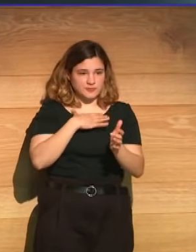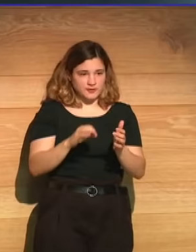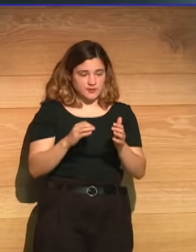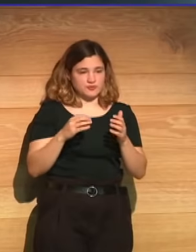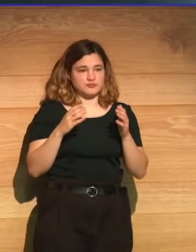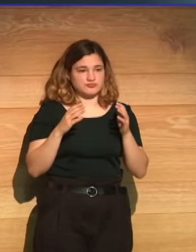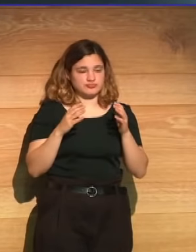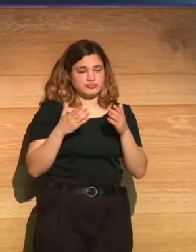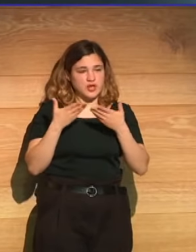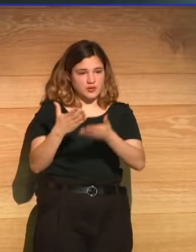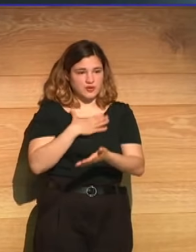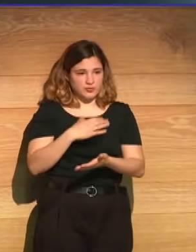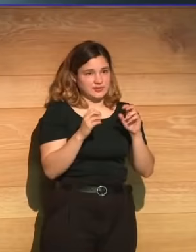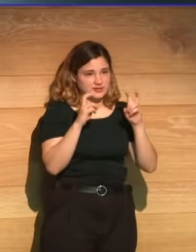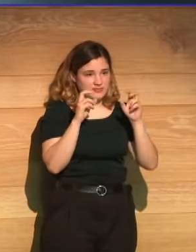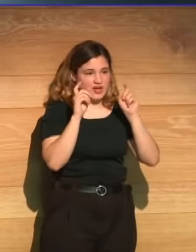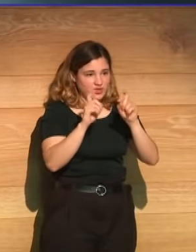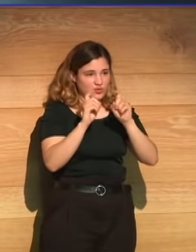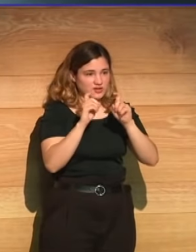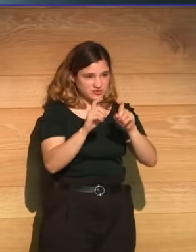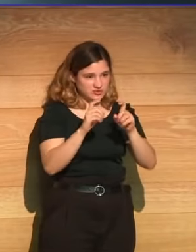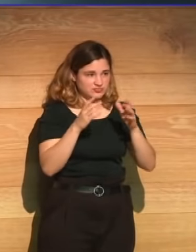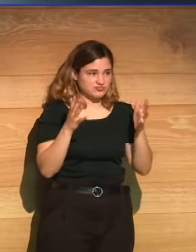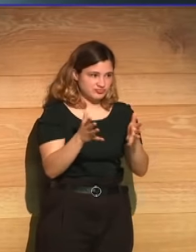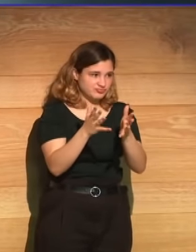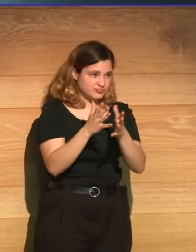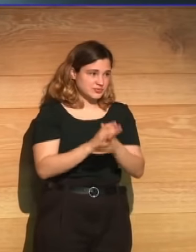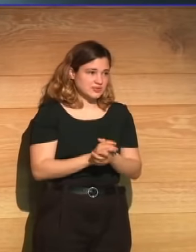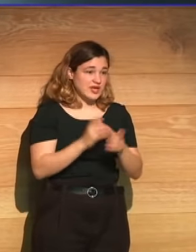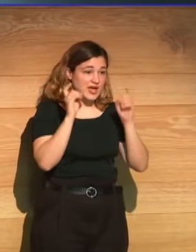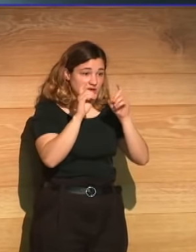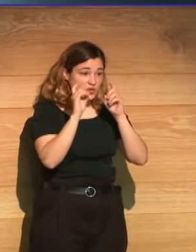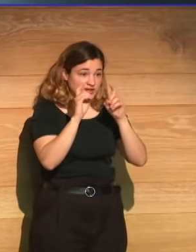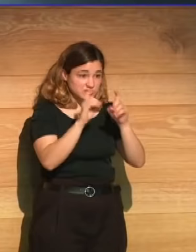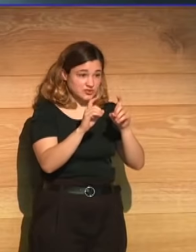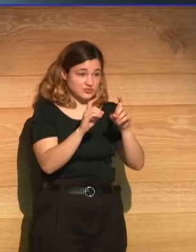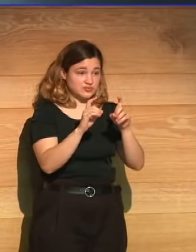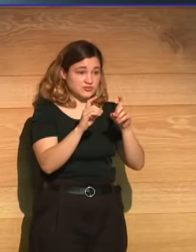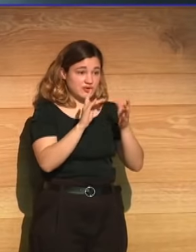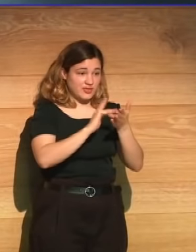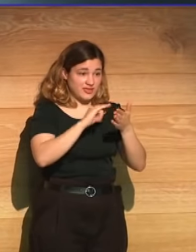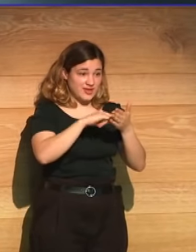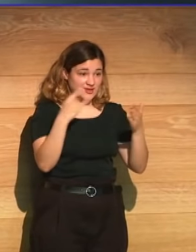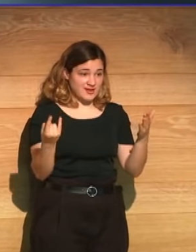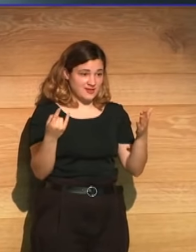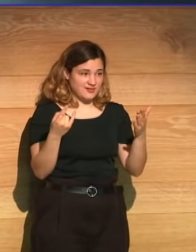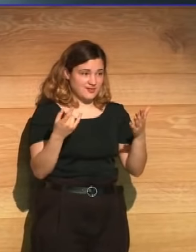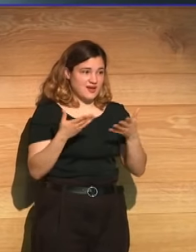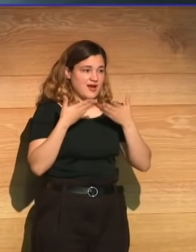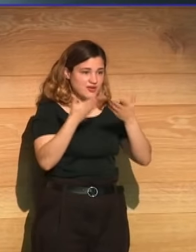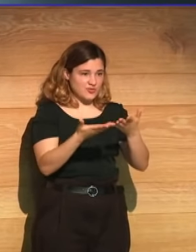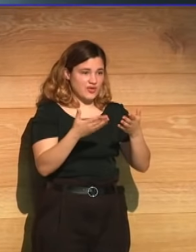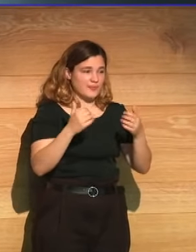¿no? Y en un año. La educación digital nos favorece la igualdad de